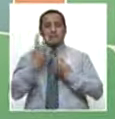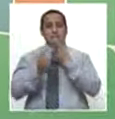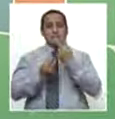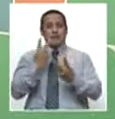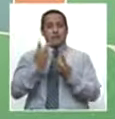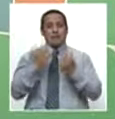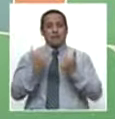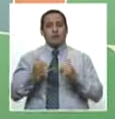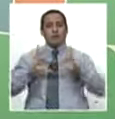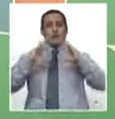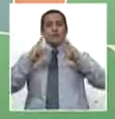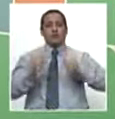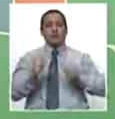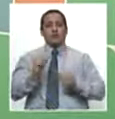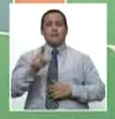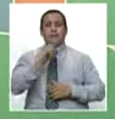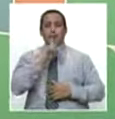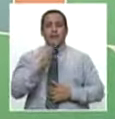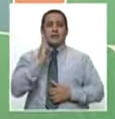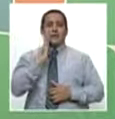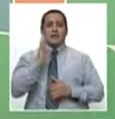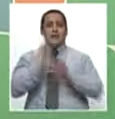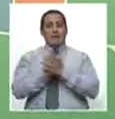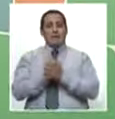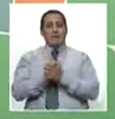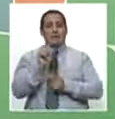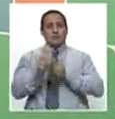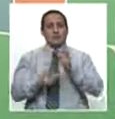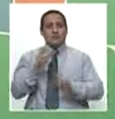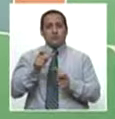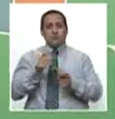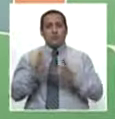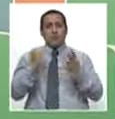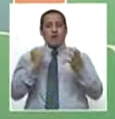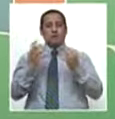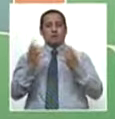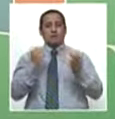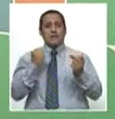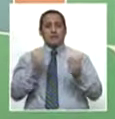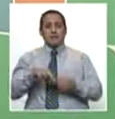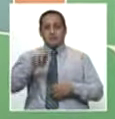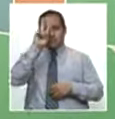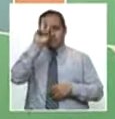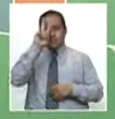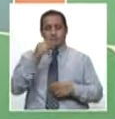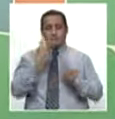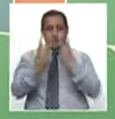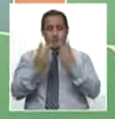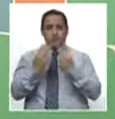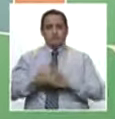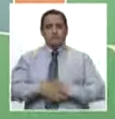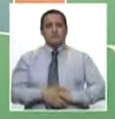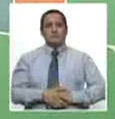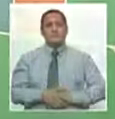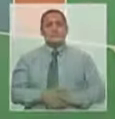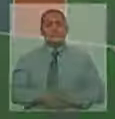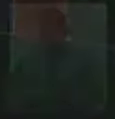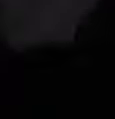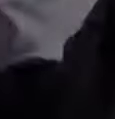visitamos a la Asociación de Padres y Amigos de Personas con Autismo del Perú. Veamos la nota.